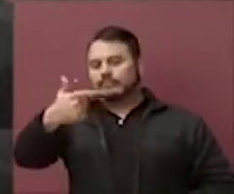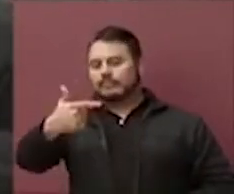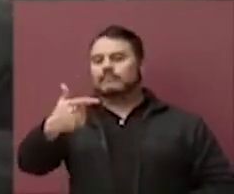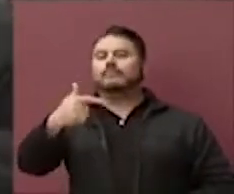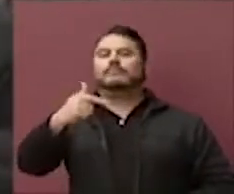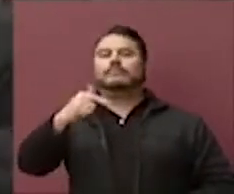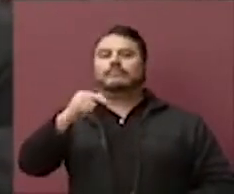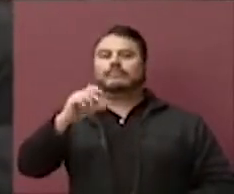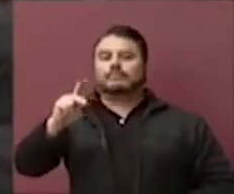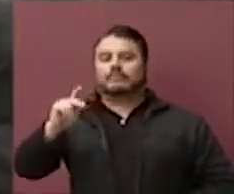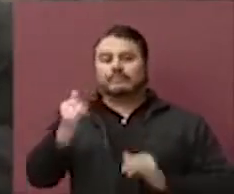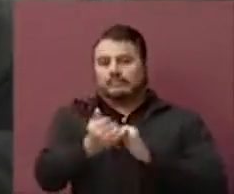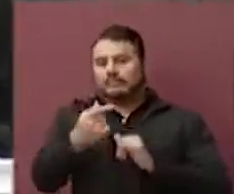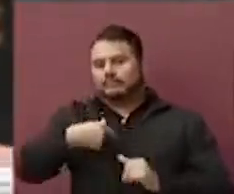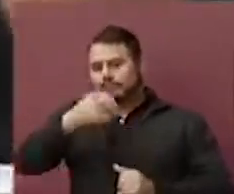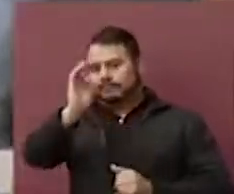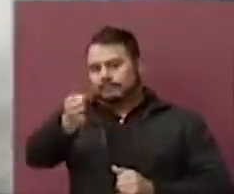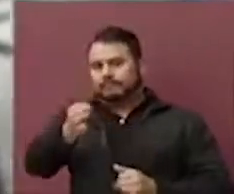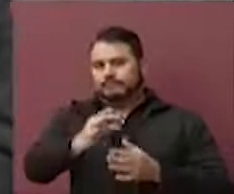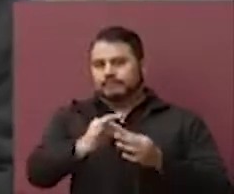favor de Pedro Cruz Camarena.